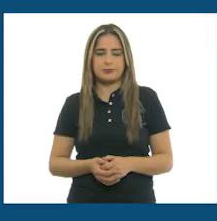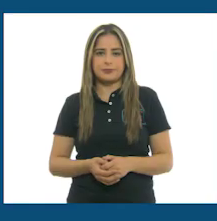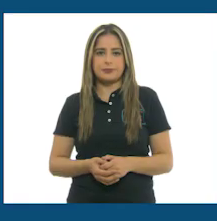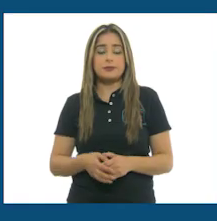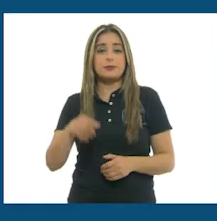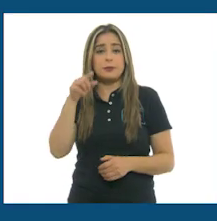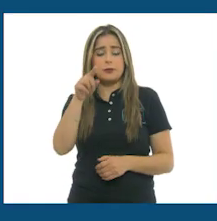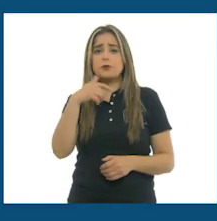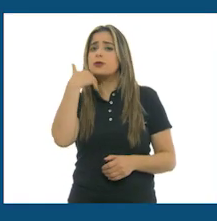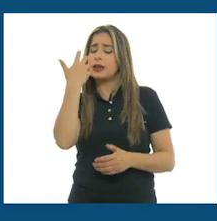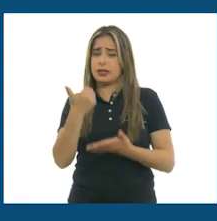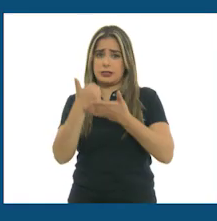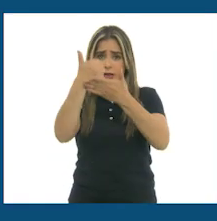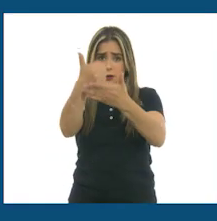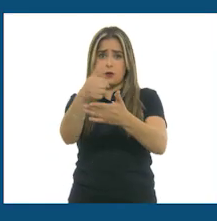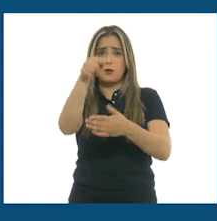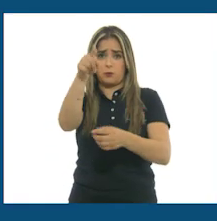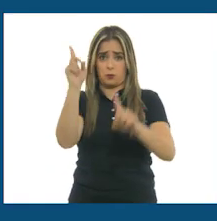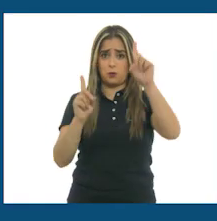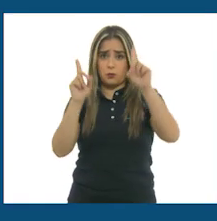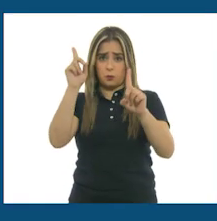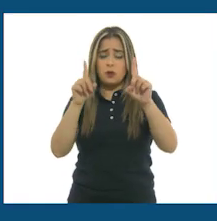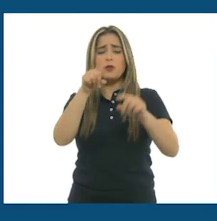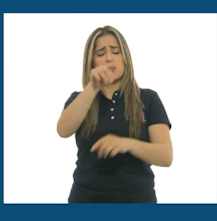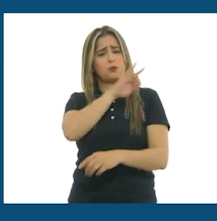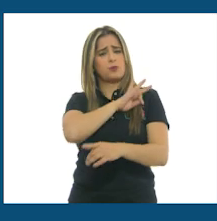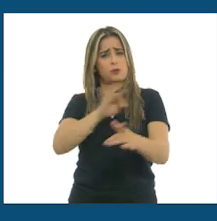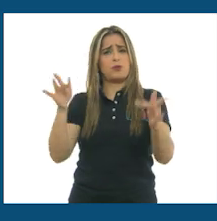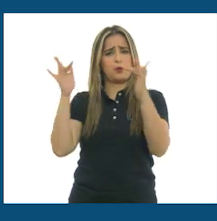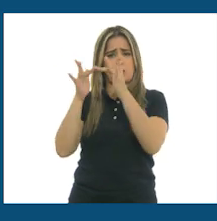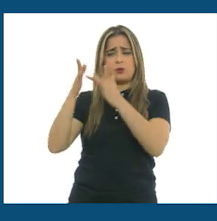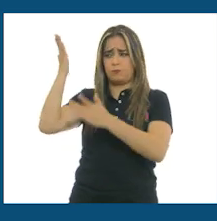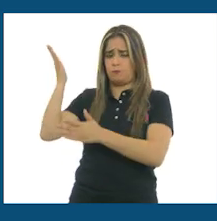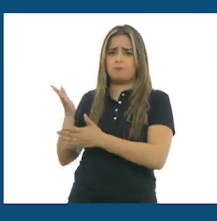Si necesitas ayuda para resolver tus dudas, contáctanos.